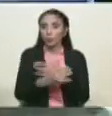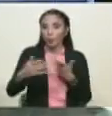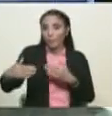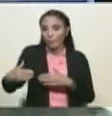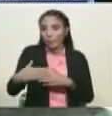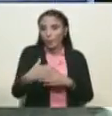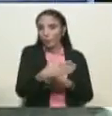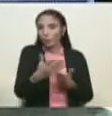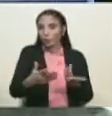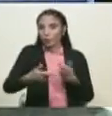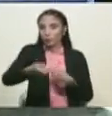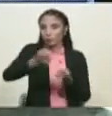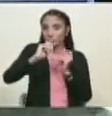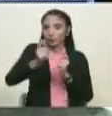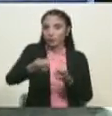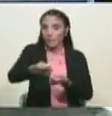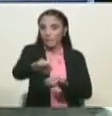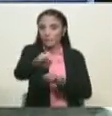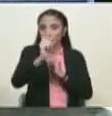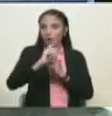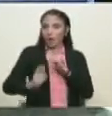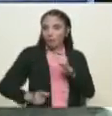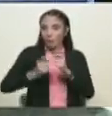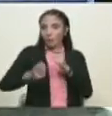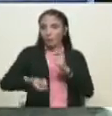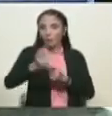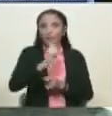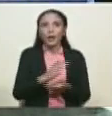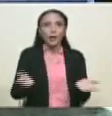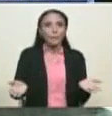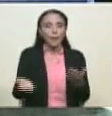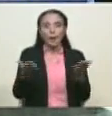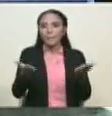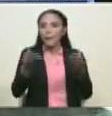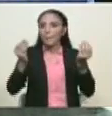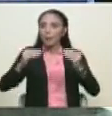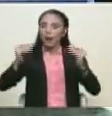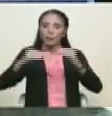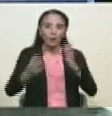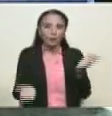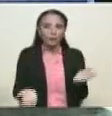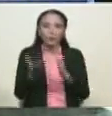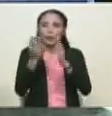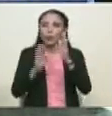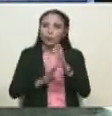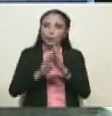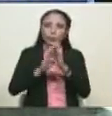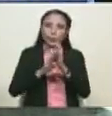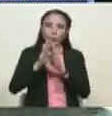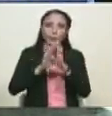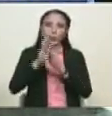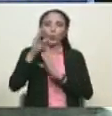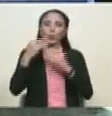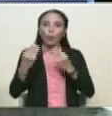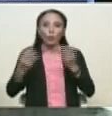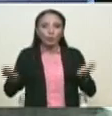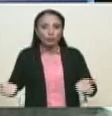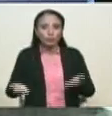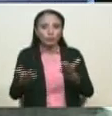pesca. Y después 50 más, y 100, y 200. Y vamos creando el ecosistema